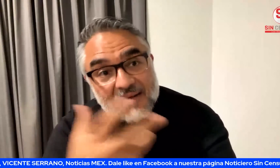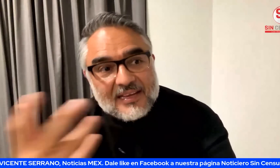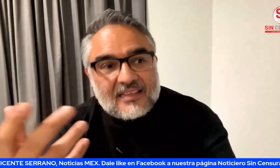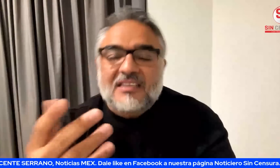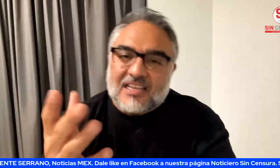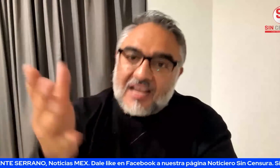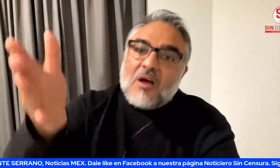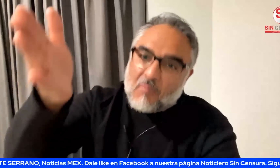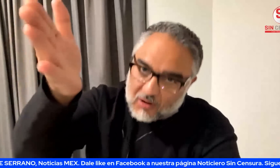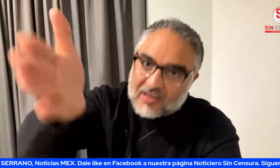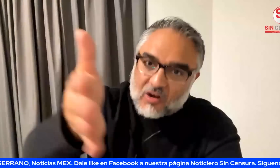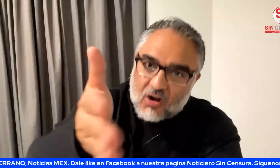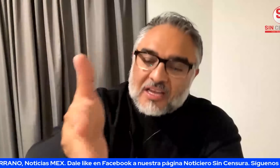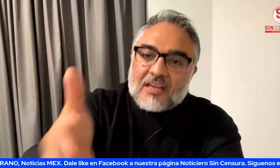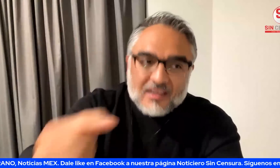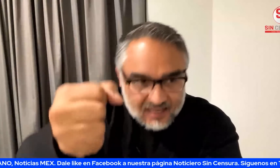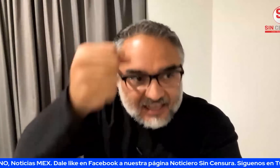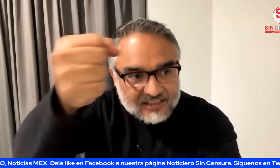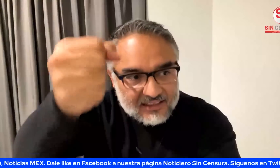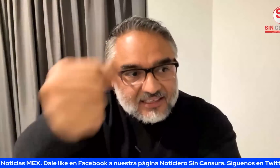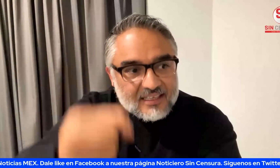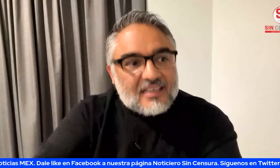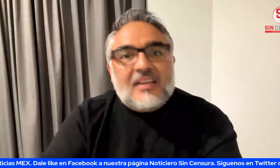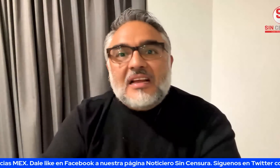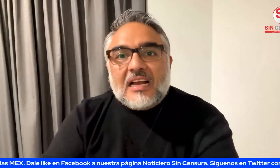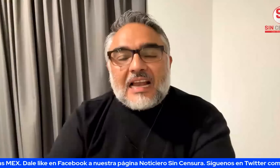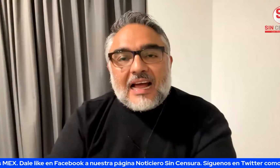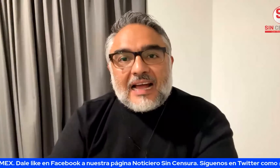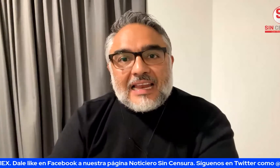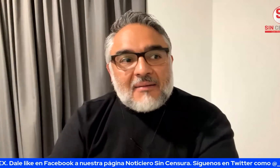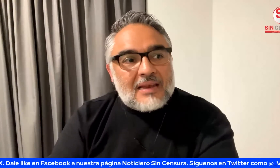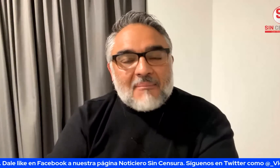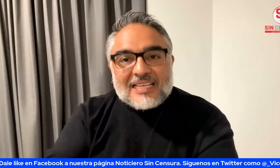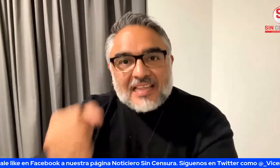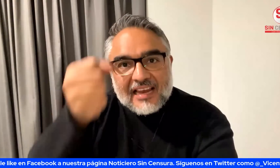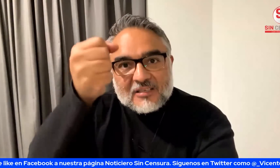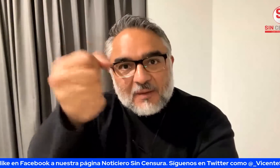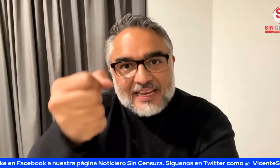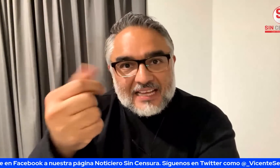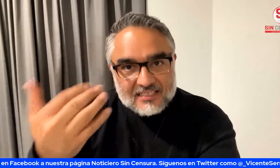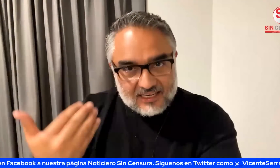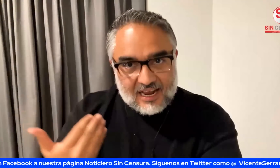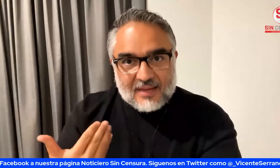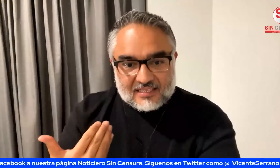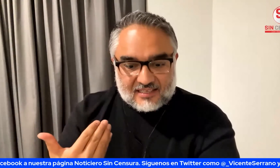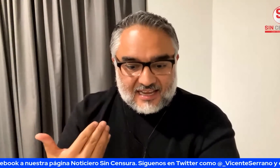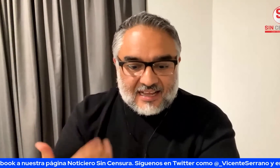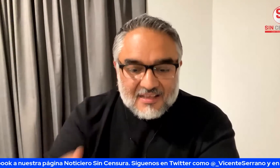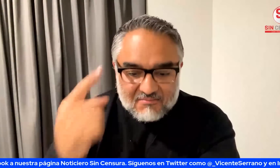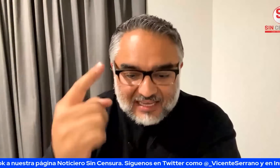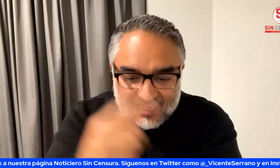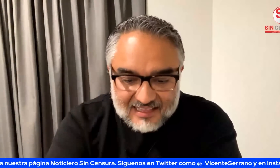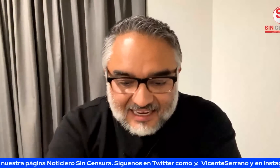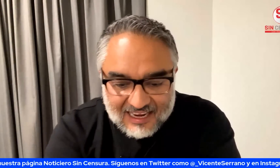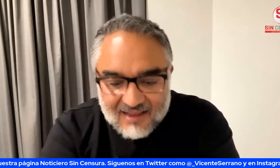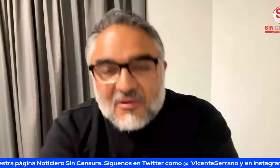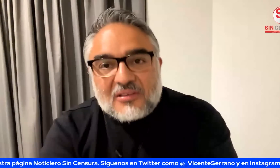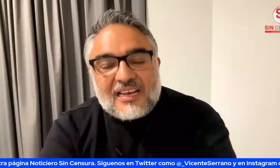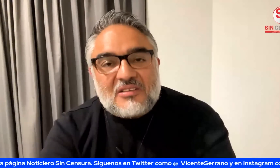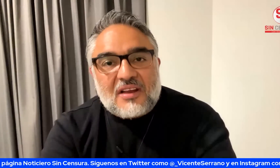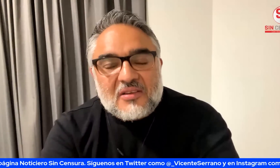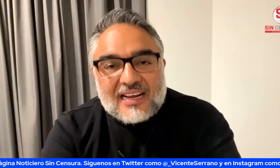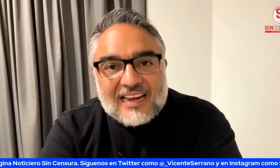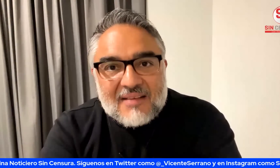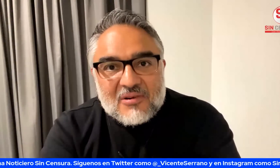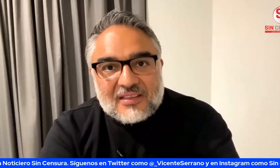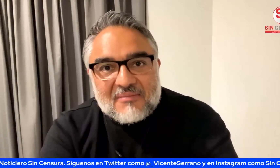a esta bella trinchera, porque hoy es la mesa de las bellas y la bestia. Mi querida Carla Mote,